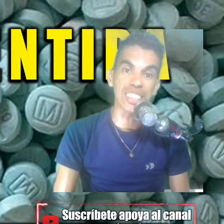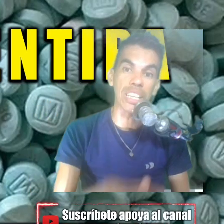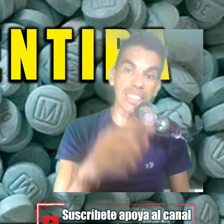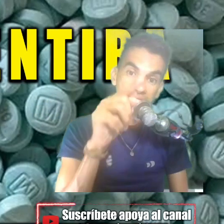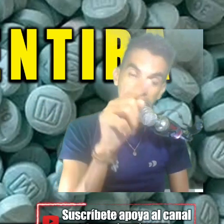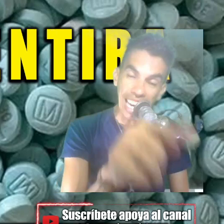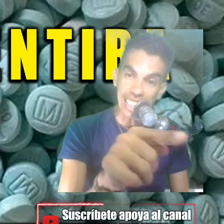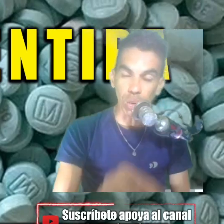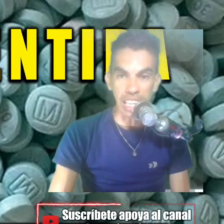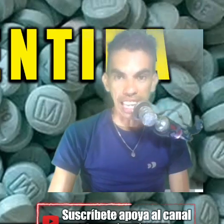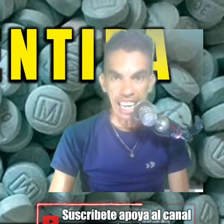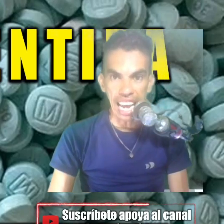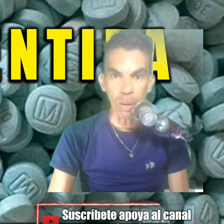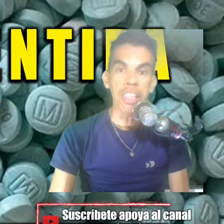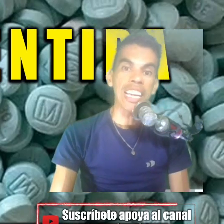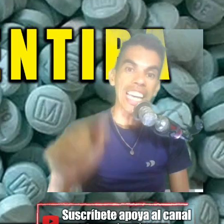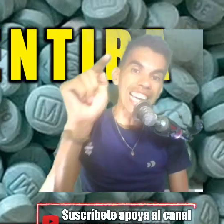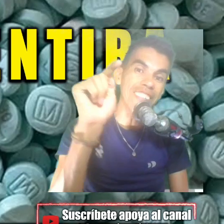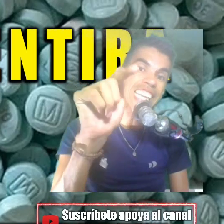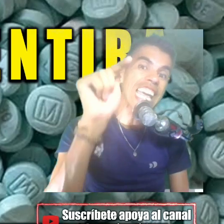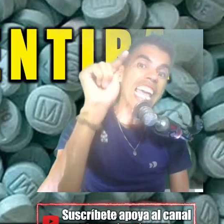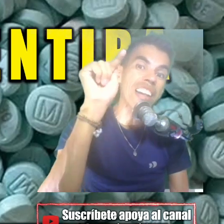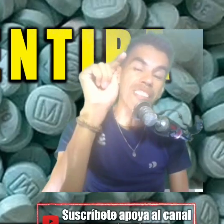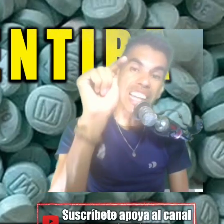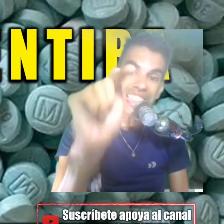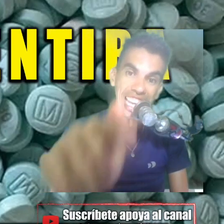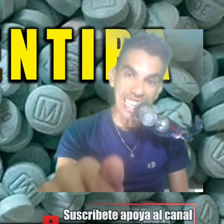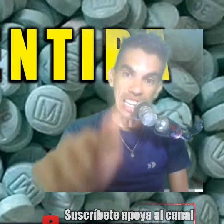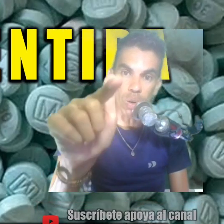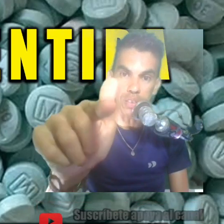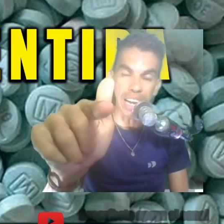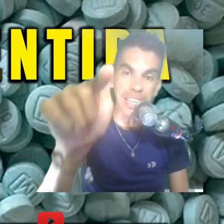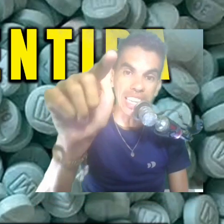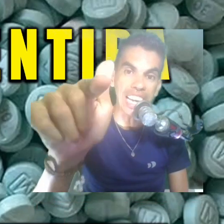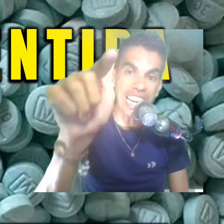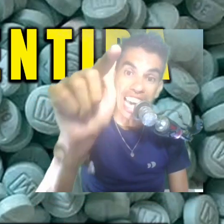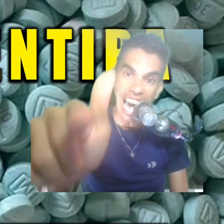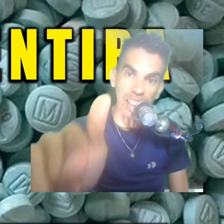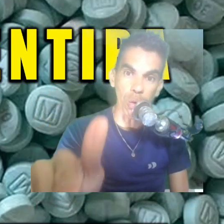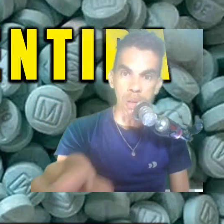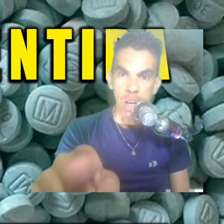otras naciones. Esto queda claro que ya viene el fentanilo, ya